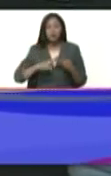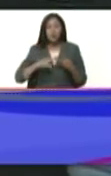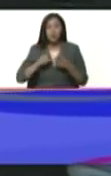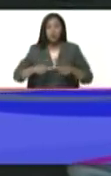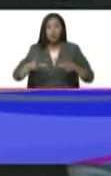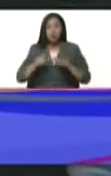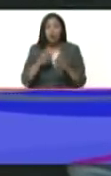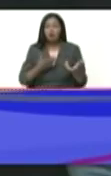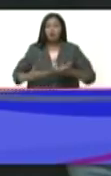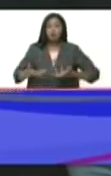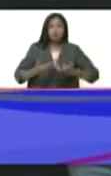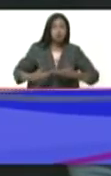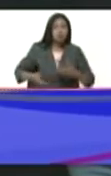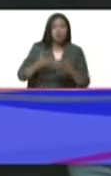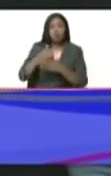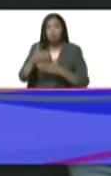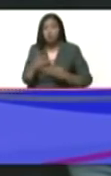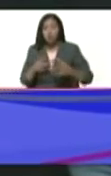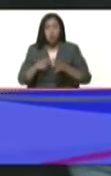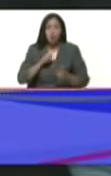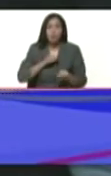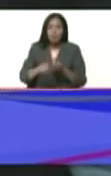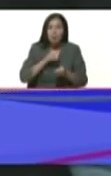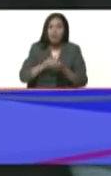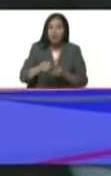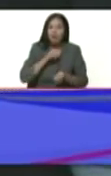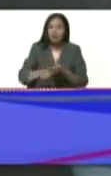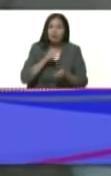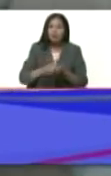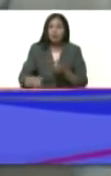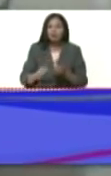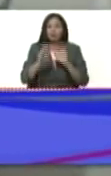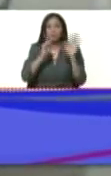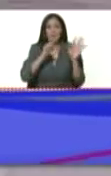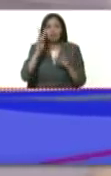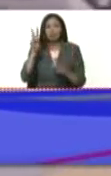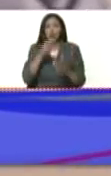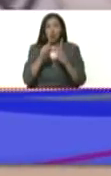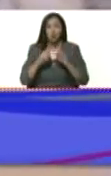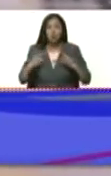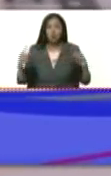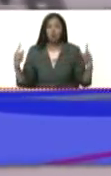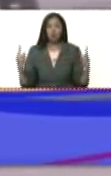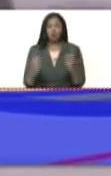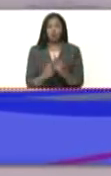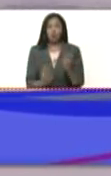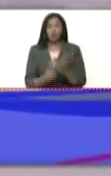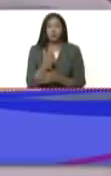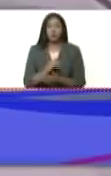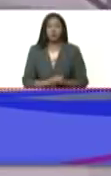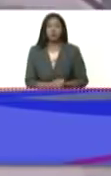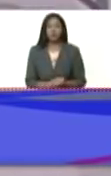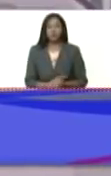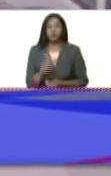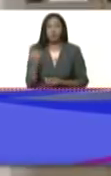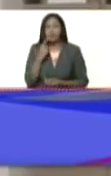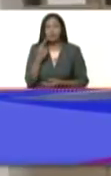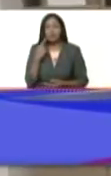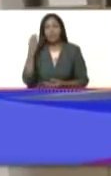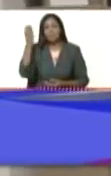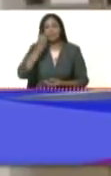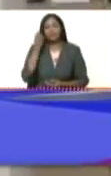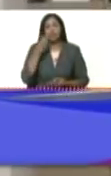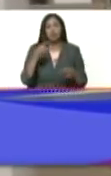sala, cocina, comedor, lavadero, 72 metros cuadrados. Nada más hay que